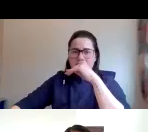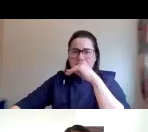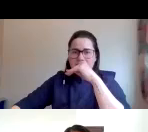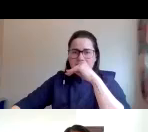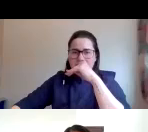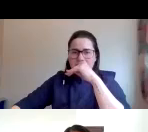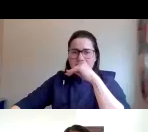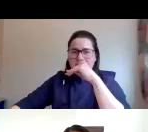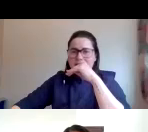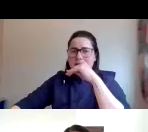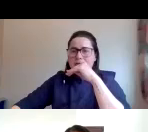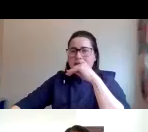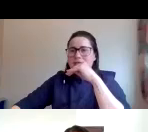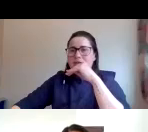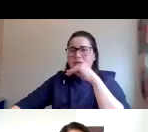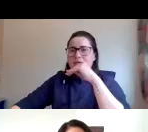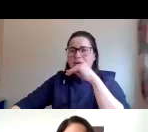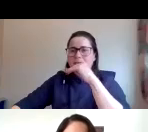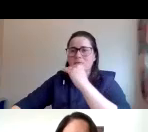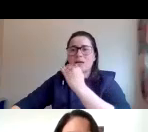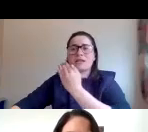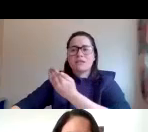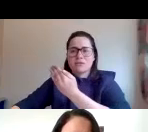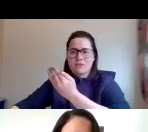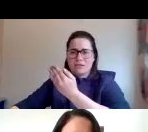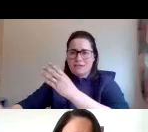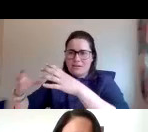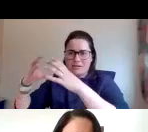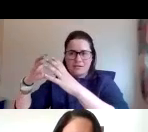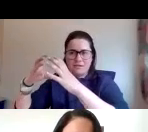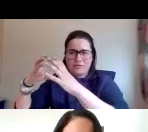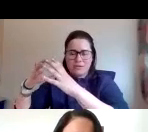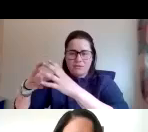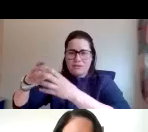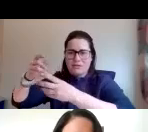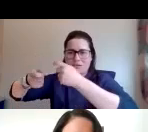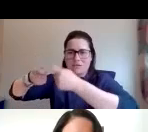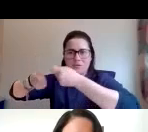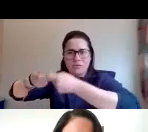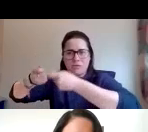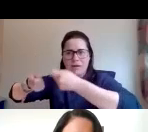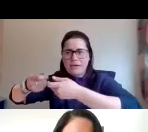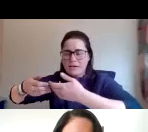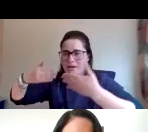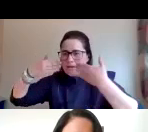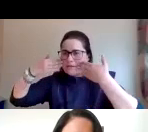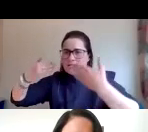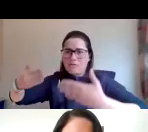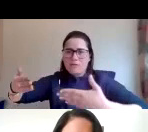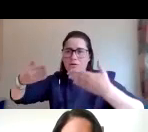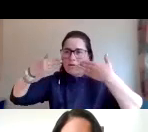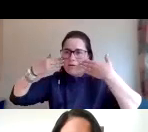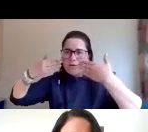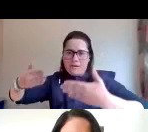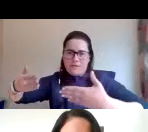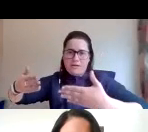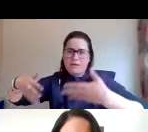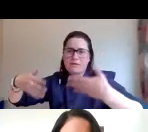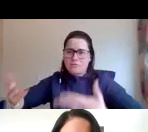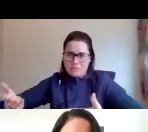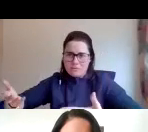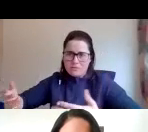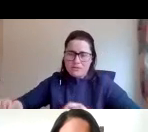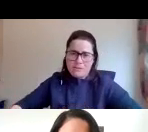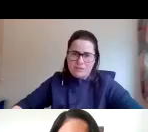y aquí es hasta donde logramos ver el disco Secchi, que era este disco que yo les digo que uno lo baja, y hasta donde el ojo lo logra